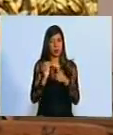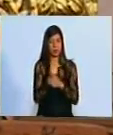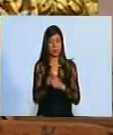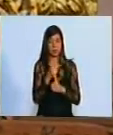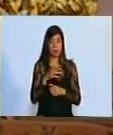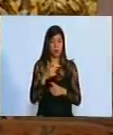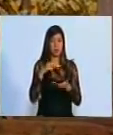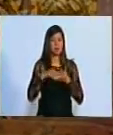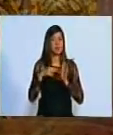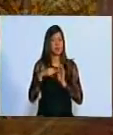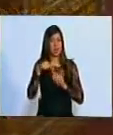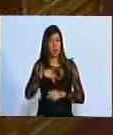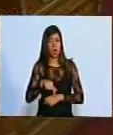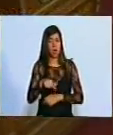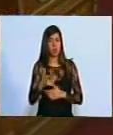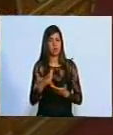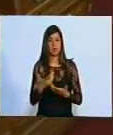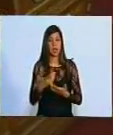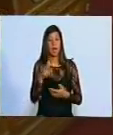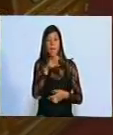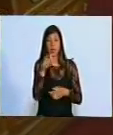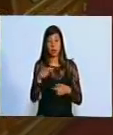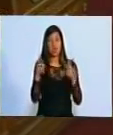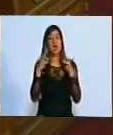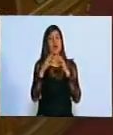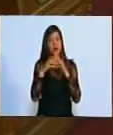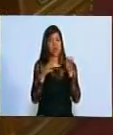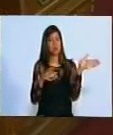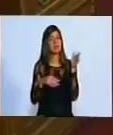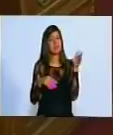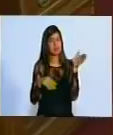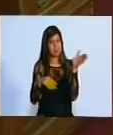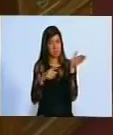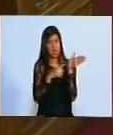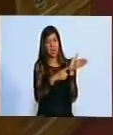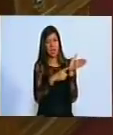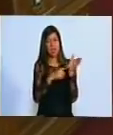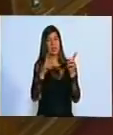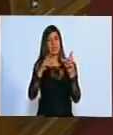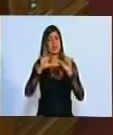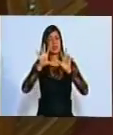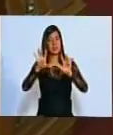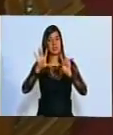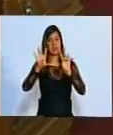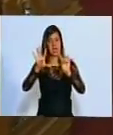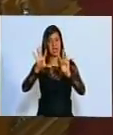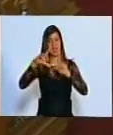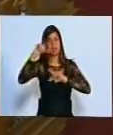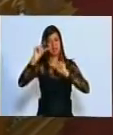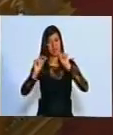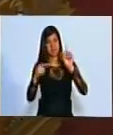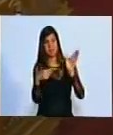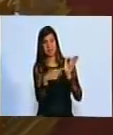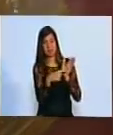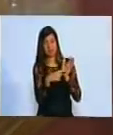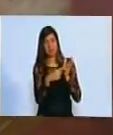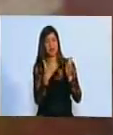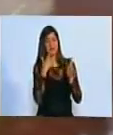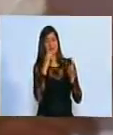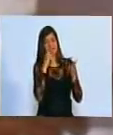hecho, hoy día, quienes conocimos la bandera de siete estrellas, permanentemente realizamos un acto afectivo